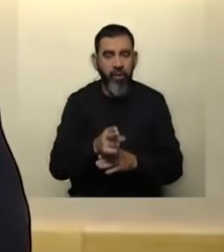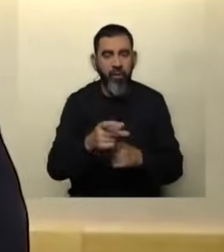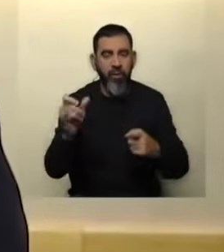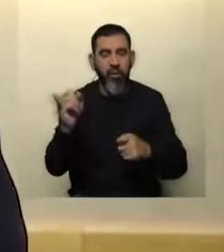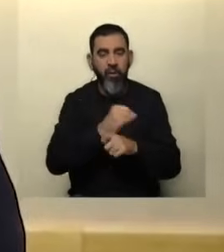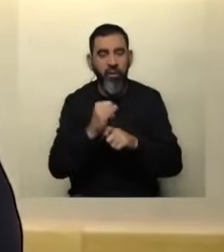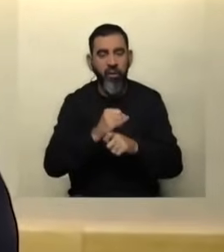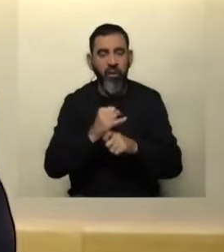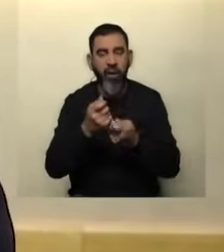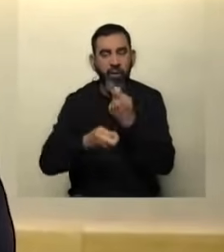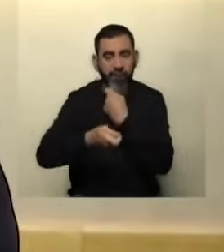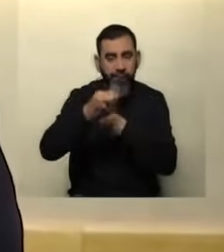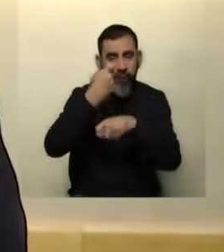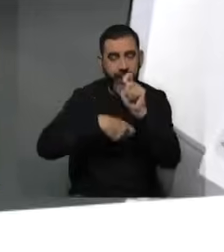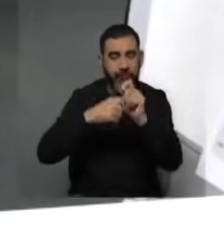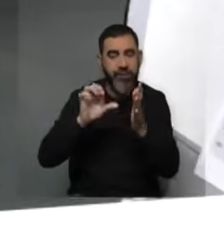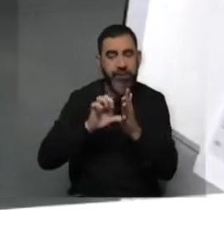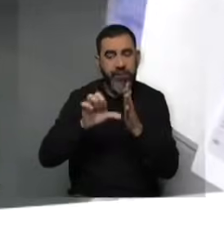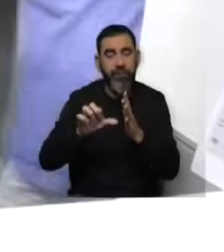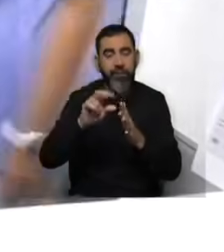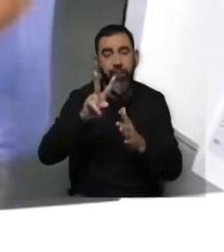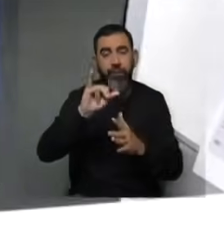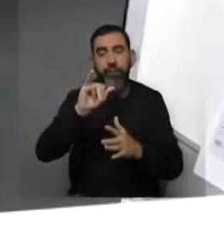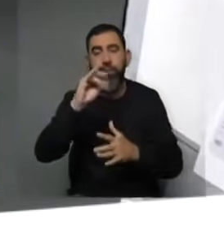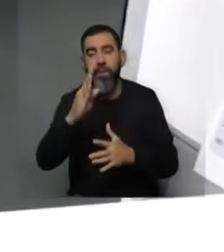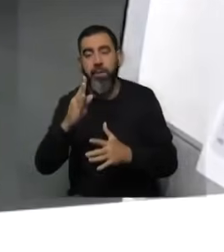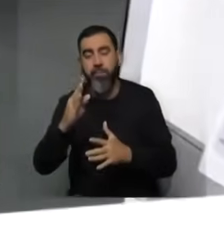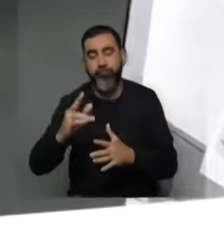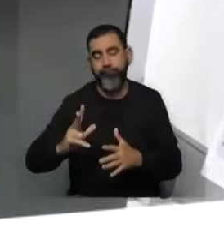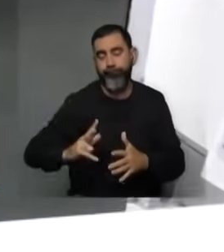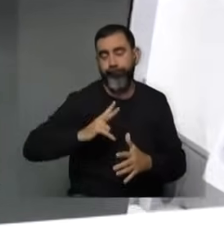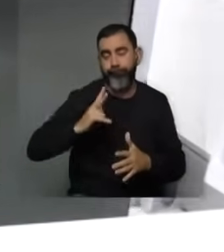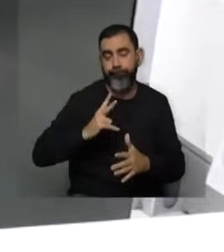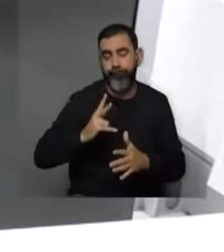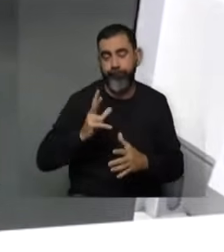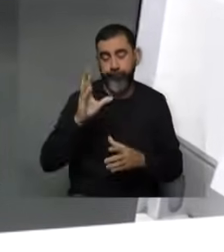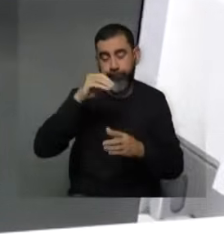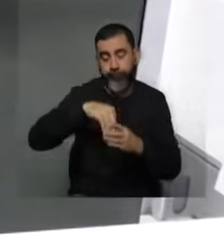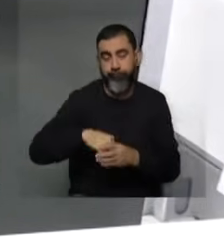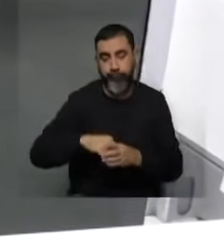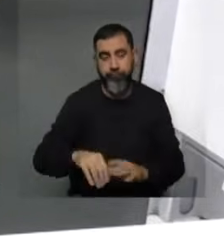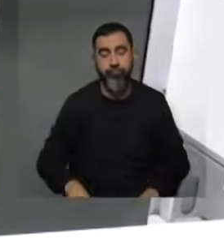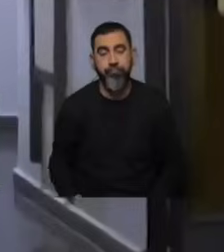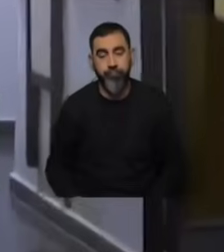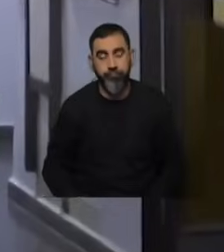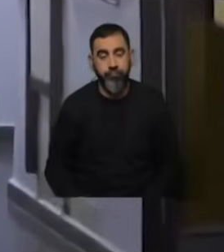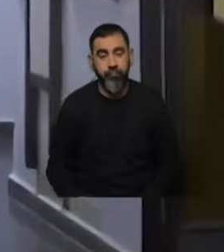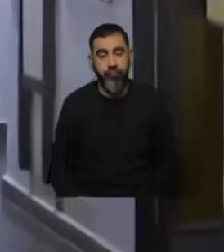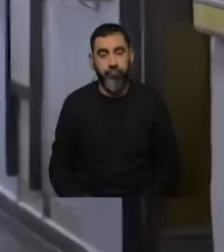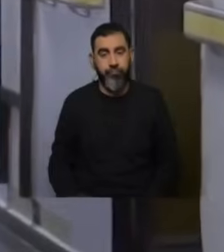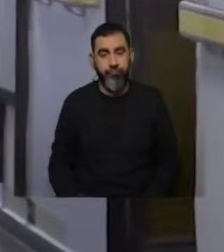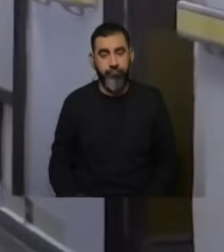instituciones a vender a vender servicios que están dentro de las prestaciones obligatorias que